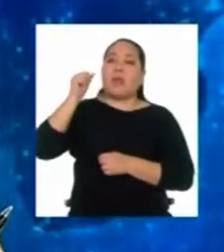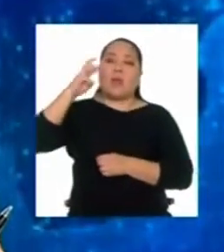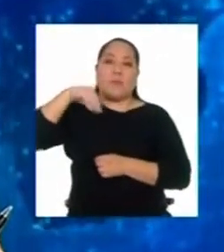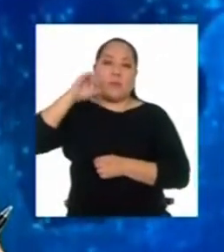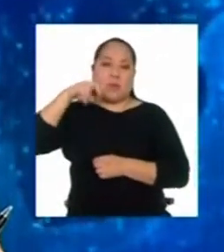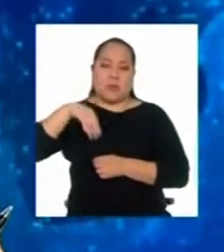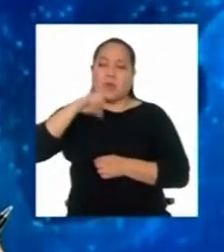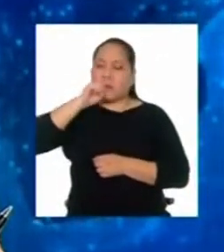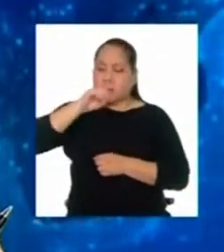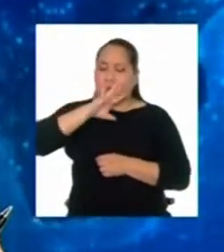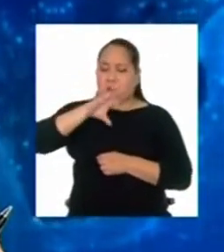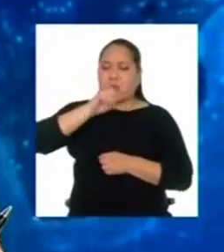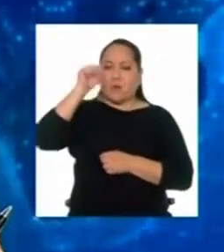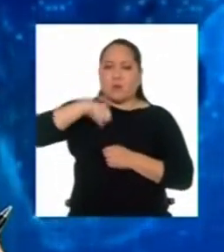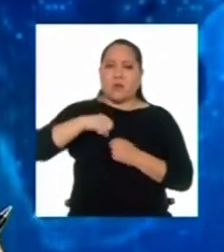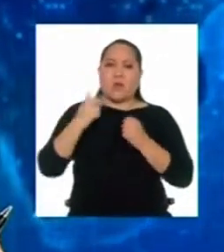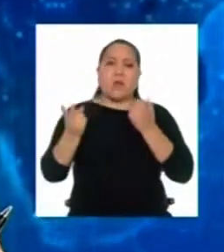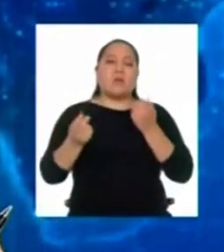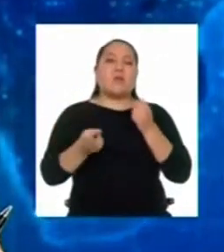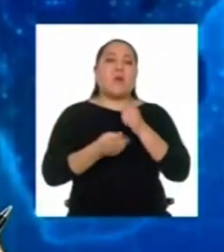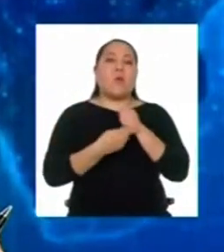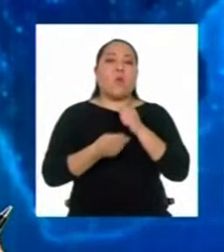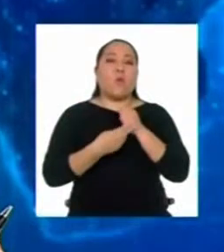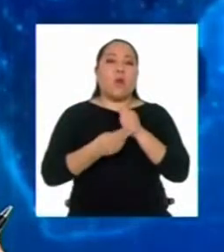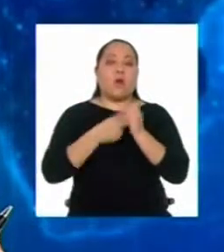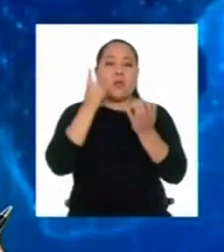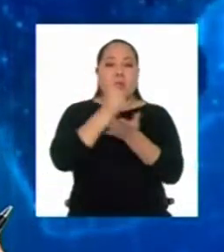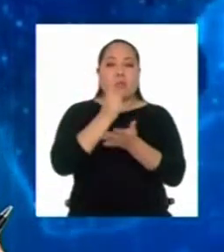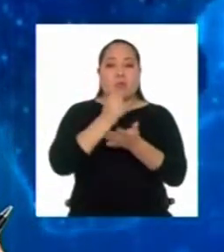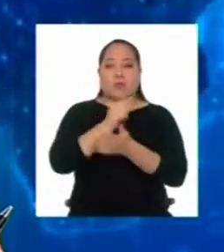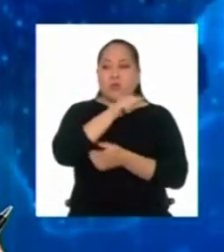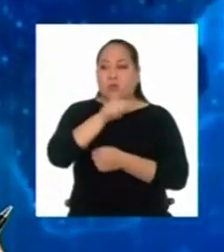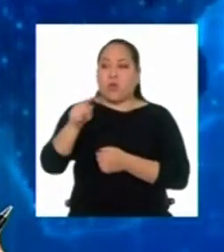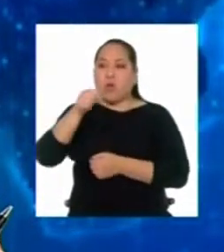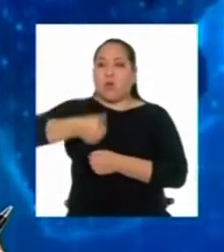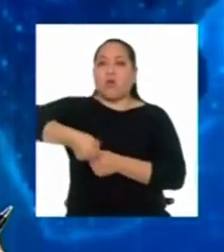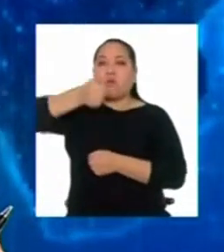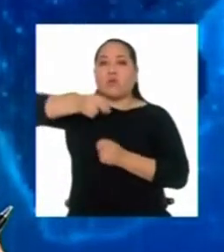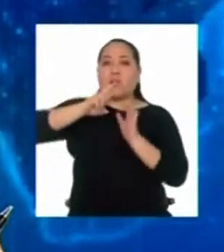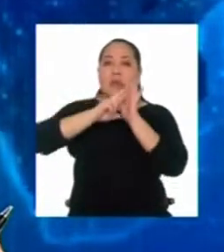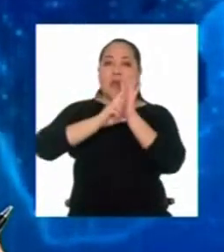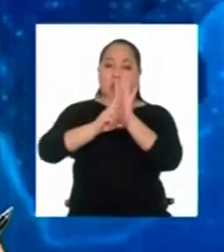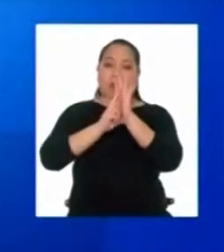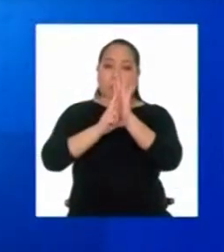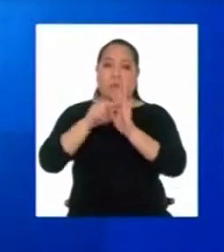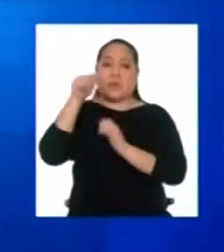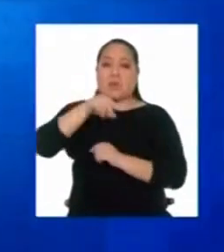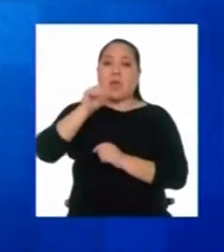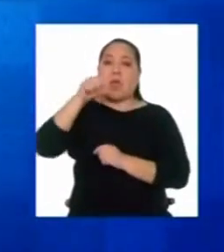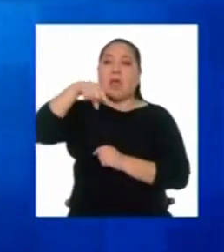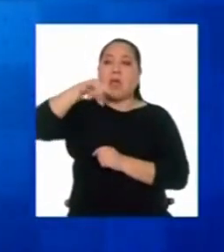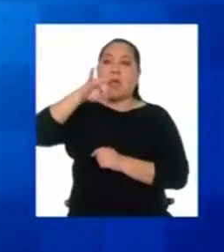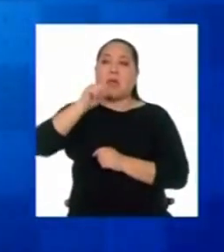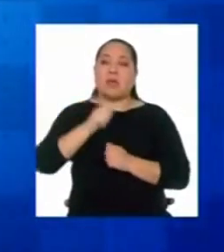a realizar los trámites para que se archiven las denuncias contra los dirigentes de Aquia y Puerto Guardé.